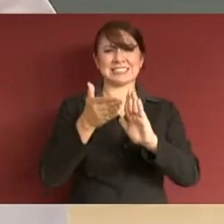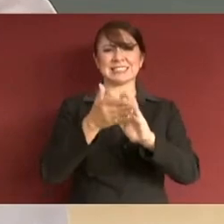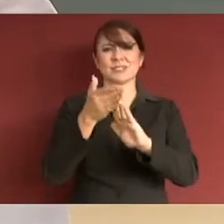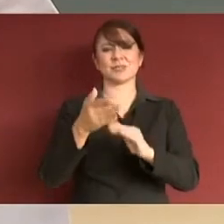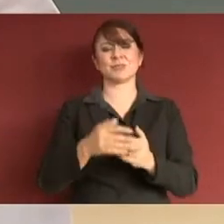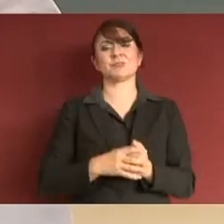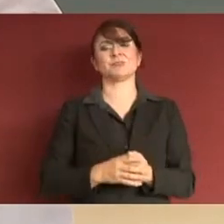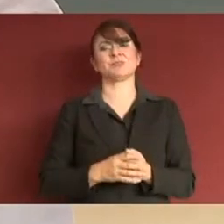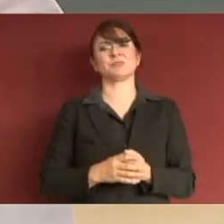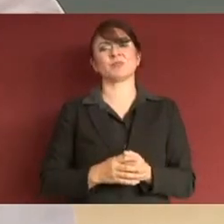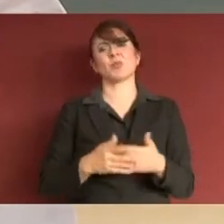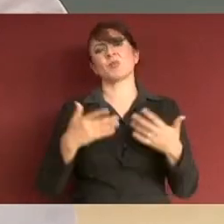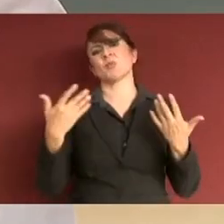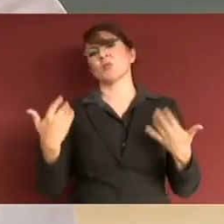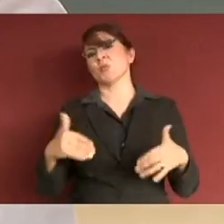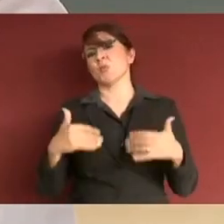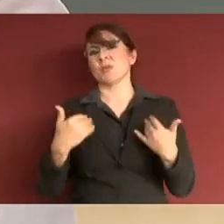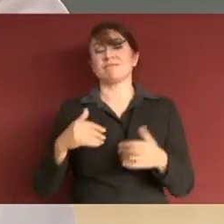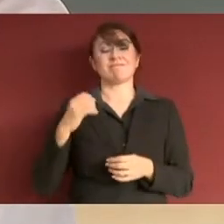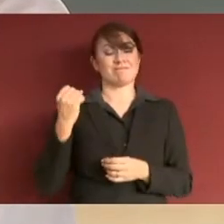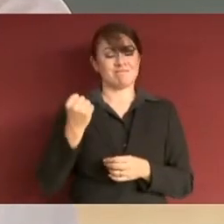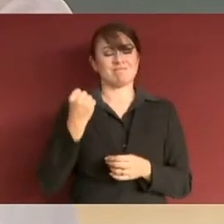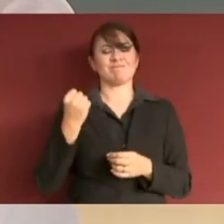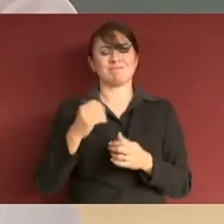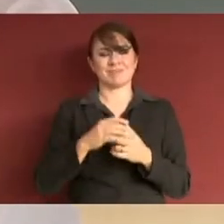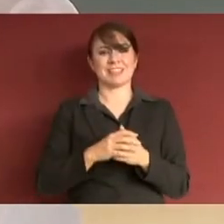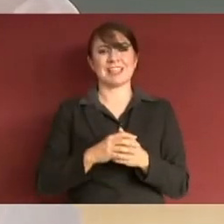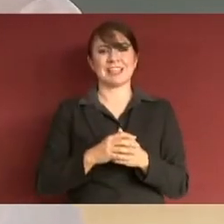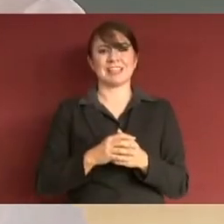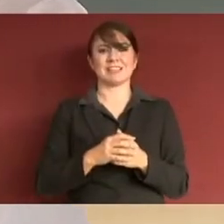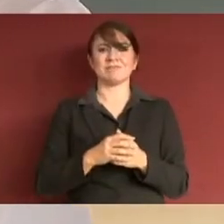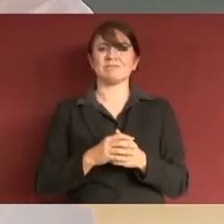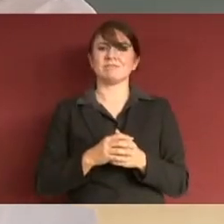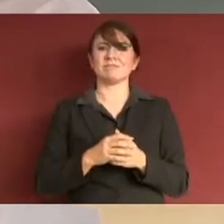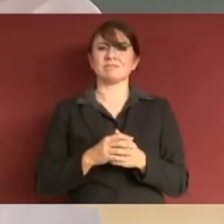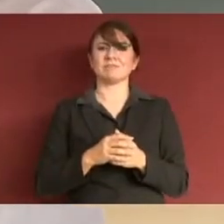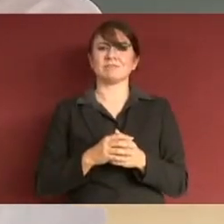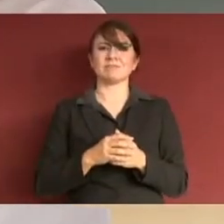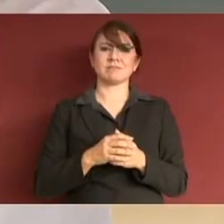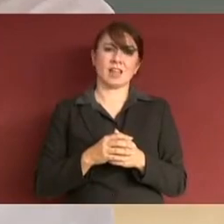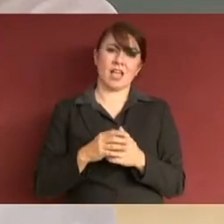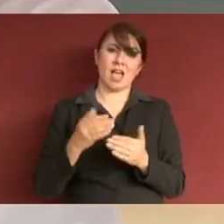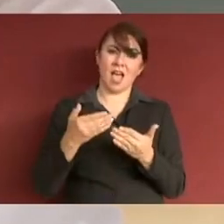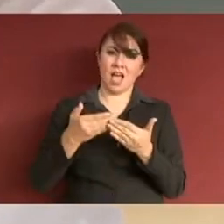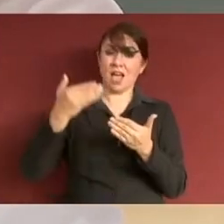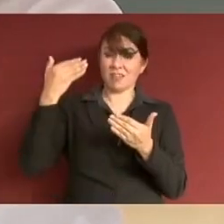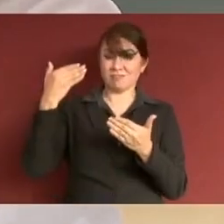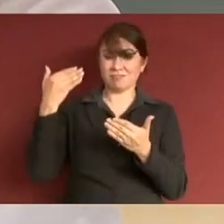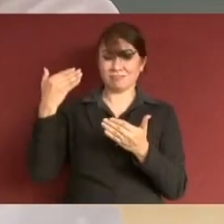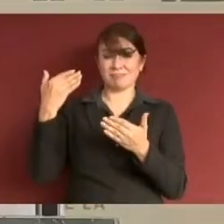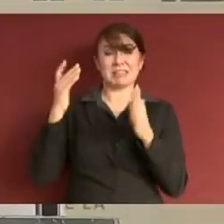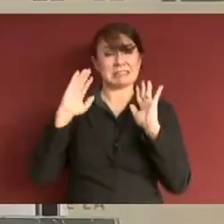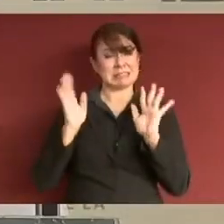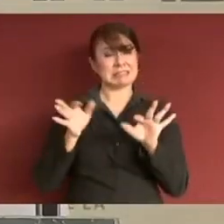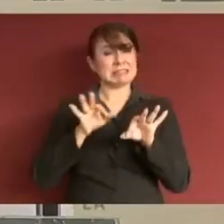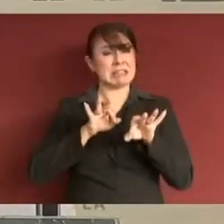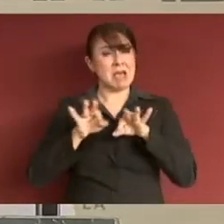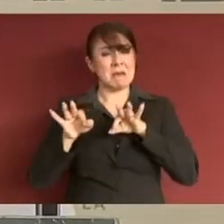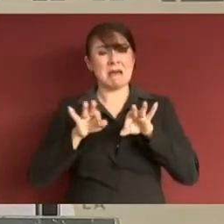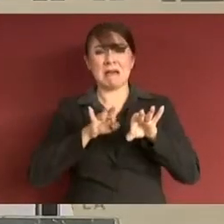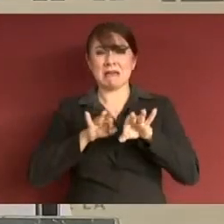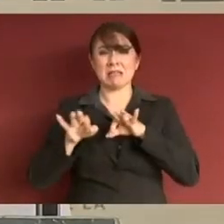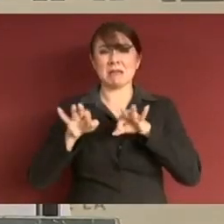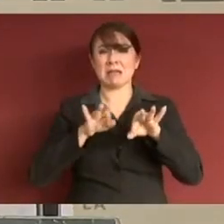Afortunadamente existía el antecedente de que ya había estado trabajando en un tiempo